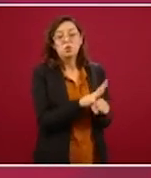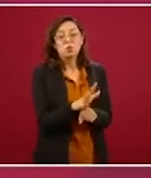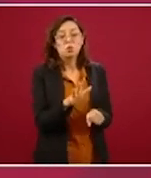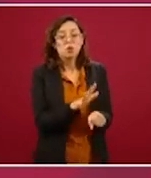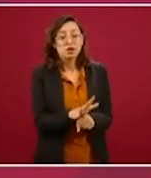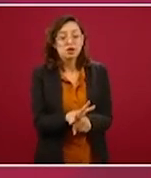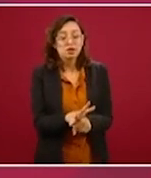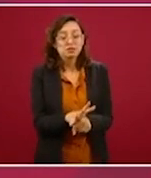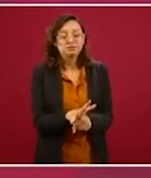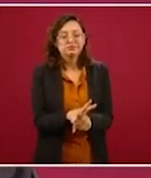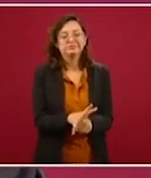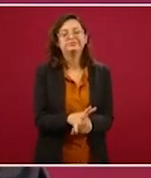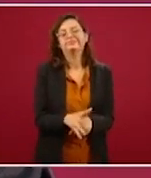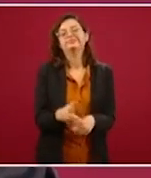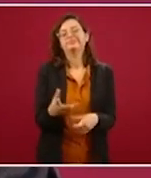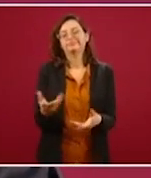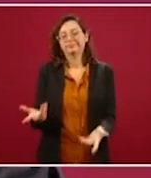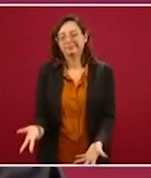que haya